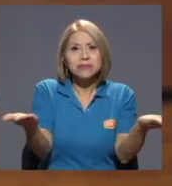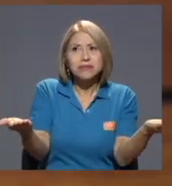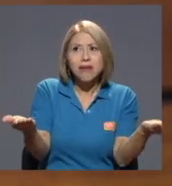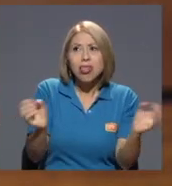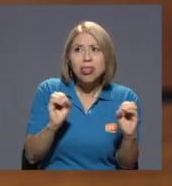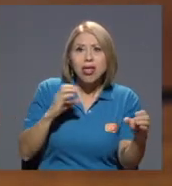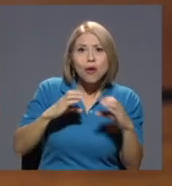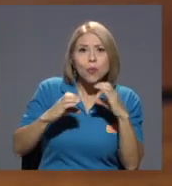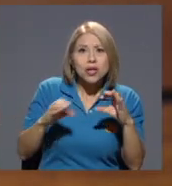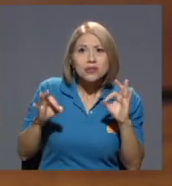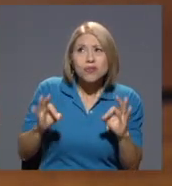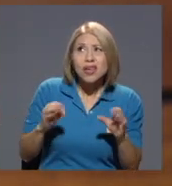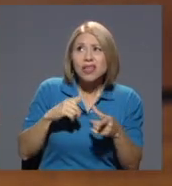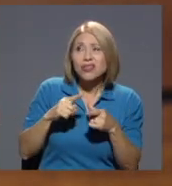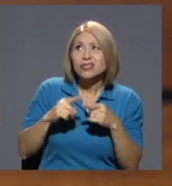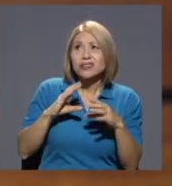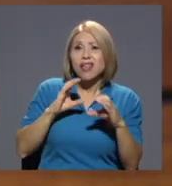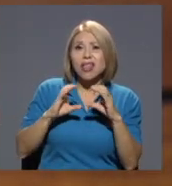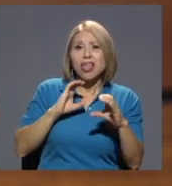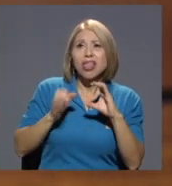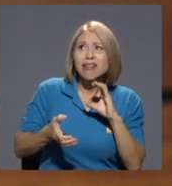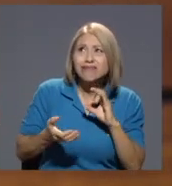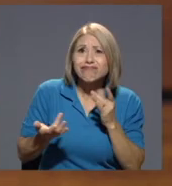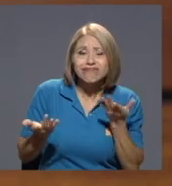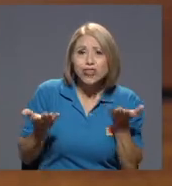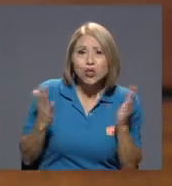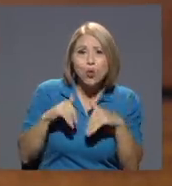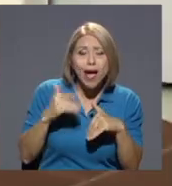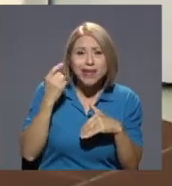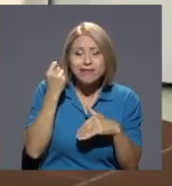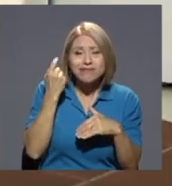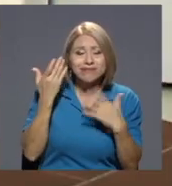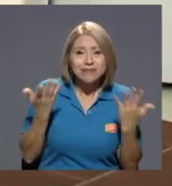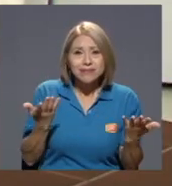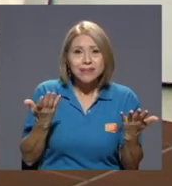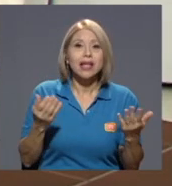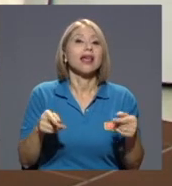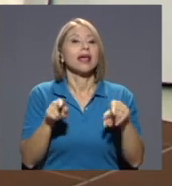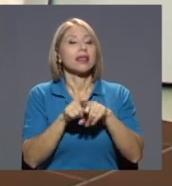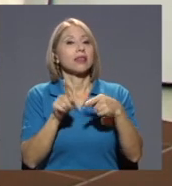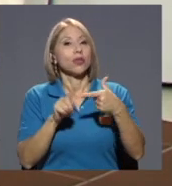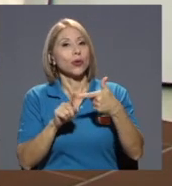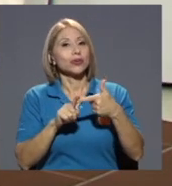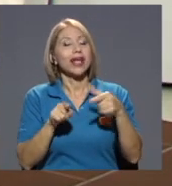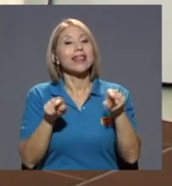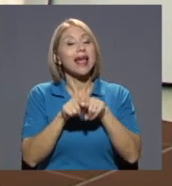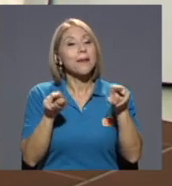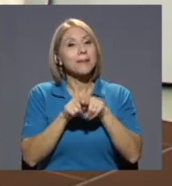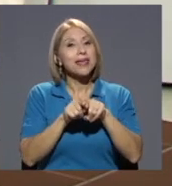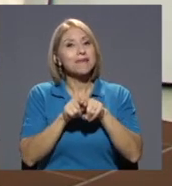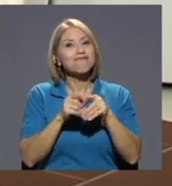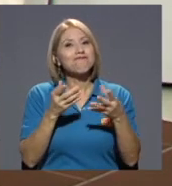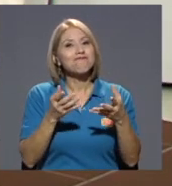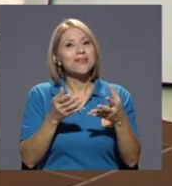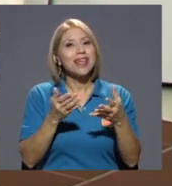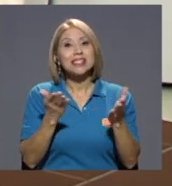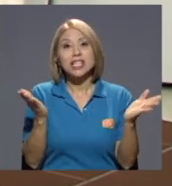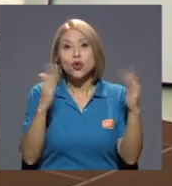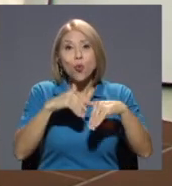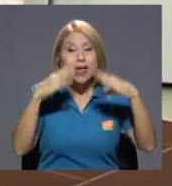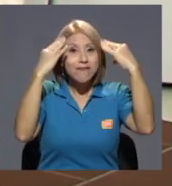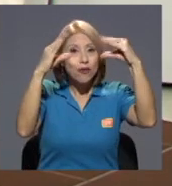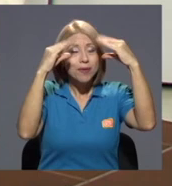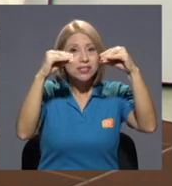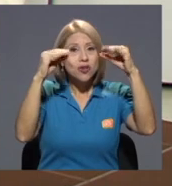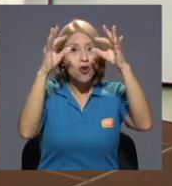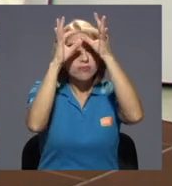no se les comunican las cosas a tiempo 1 y 2 también desprestigia por decirlo de alguna forma porque la información no llega a